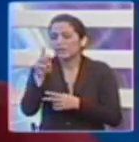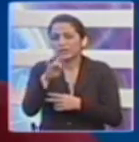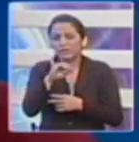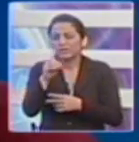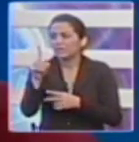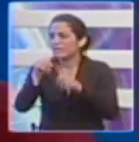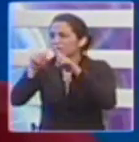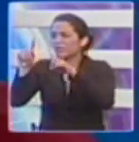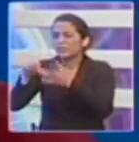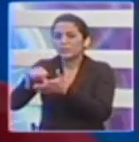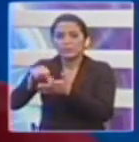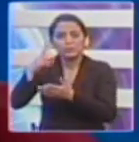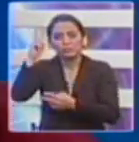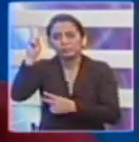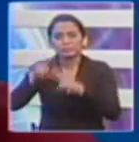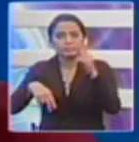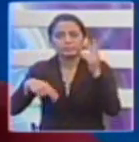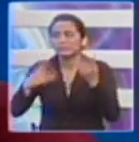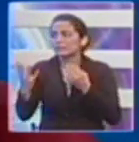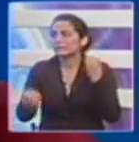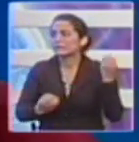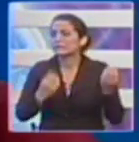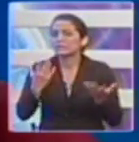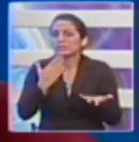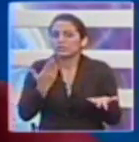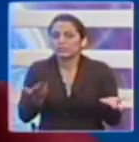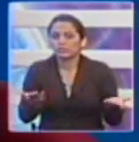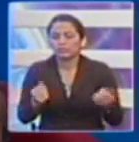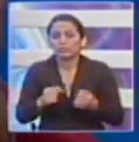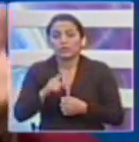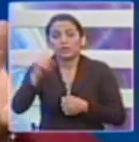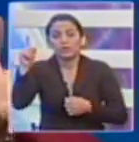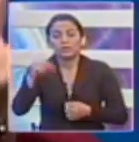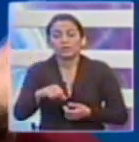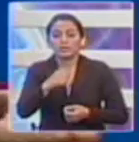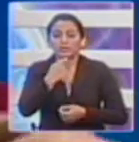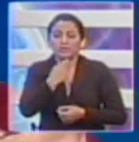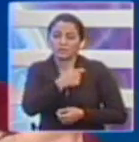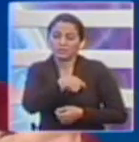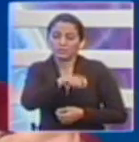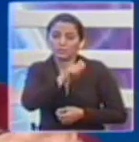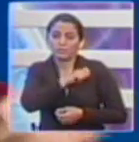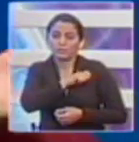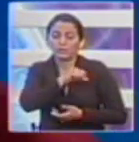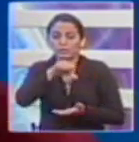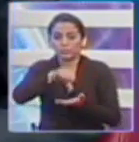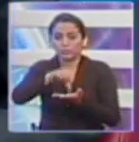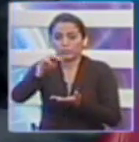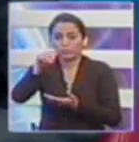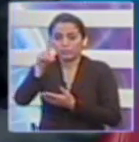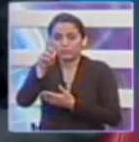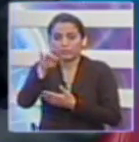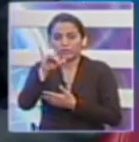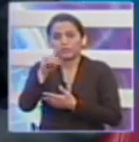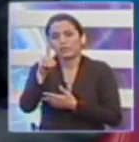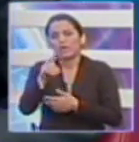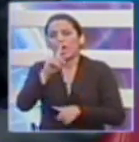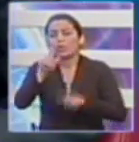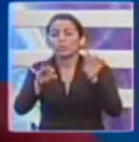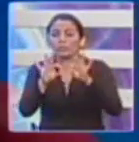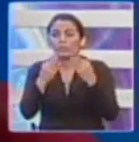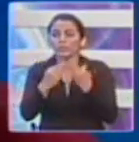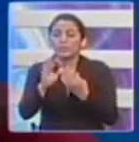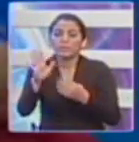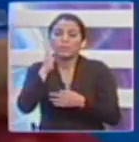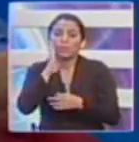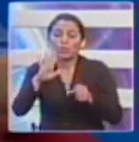ecuatorianas, en el caso, vamos a suponer Madrid, hay familias que su esposa no puede trabajar porque tiene un niño pequeño, porque tiene un niño escolar.